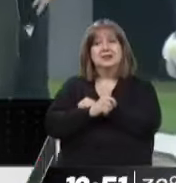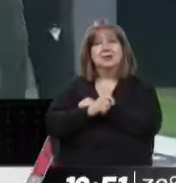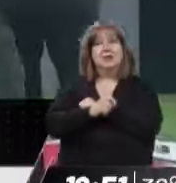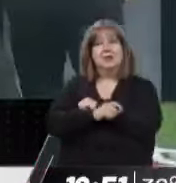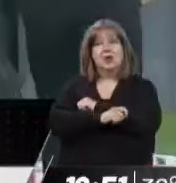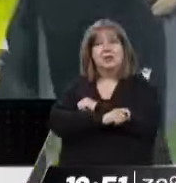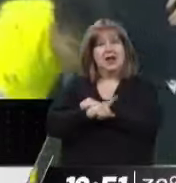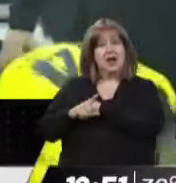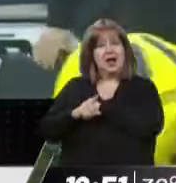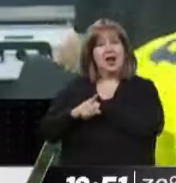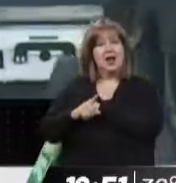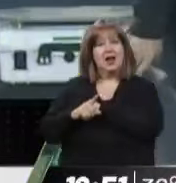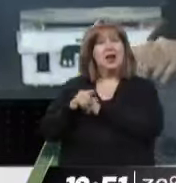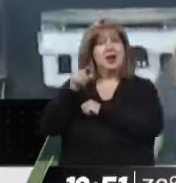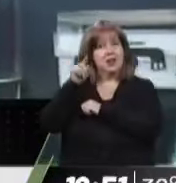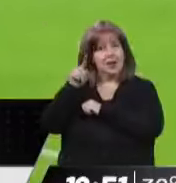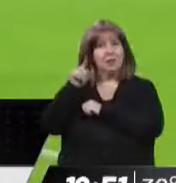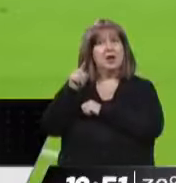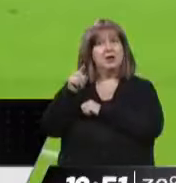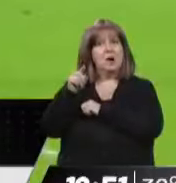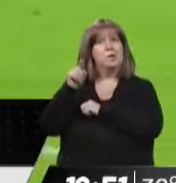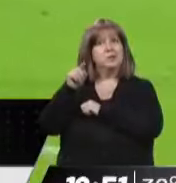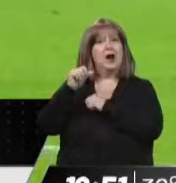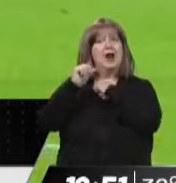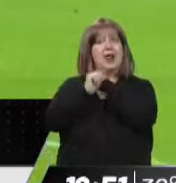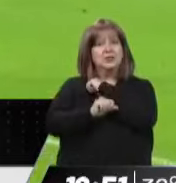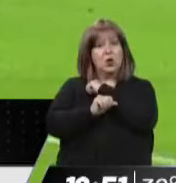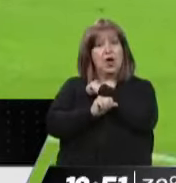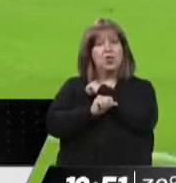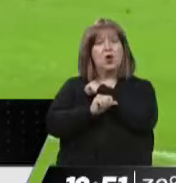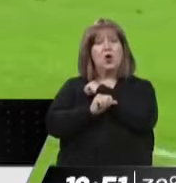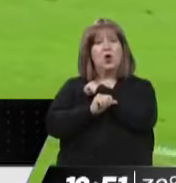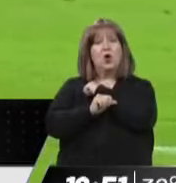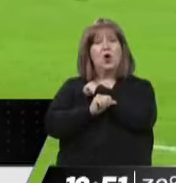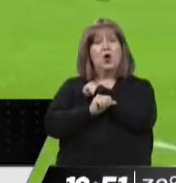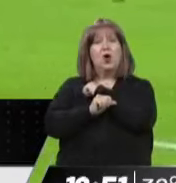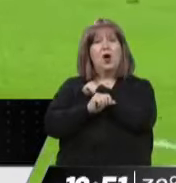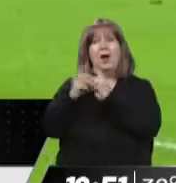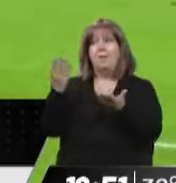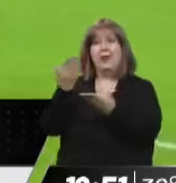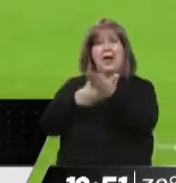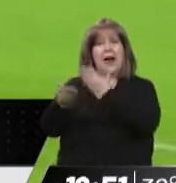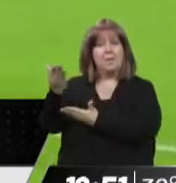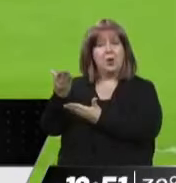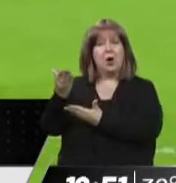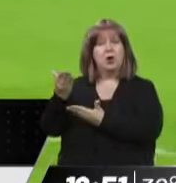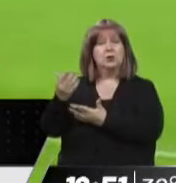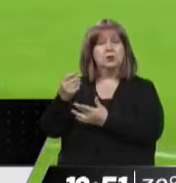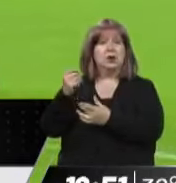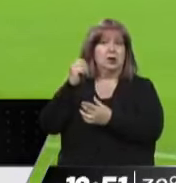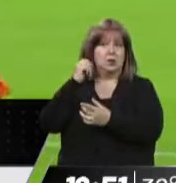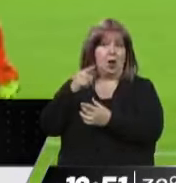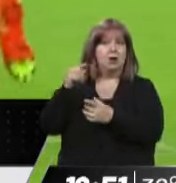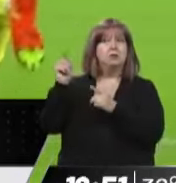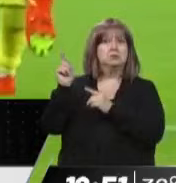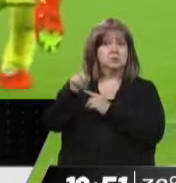figuras del fútbol internacional, claramente. Se lesionó, pidió el cambio a los 19 minutos, goleó el Bayern Múnich